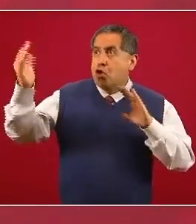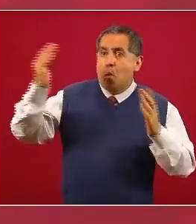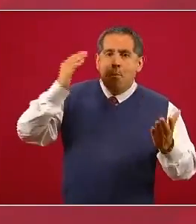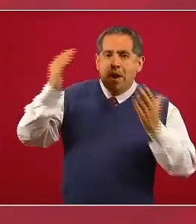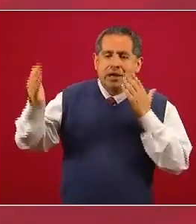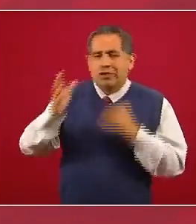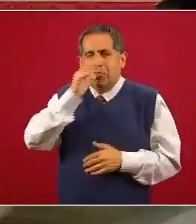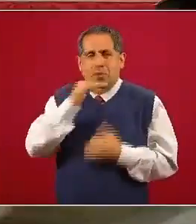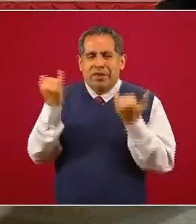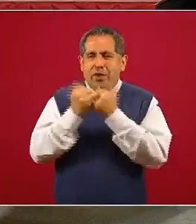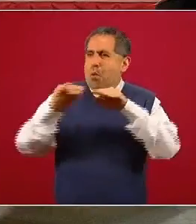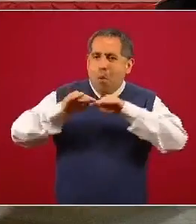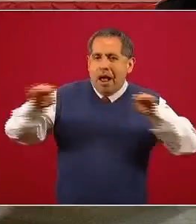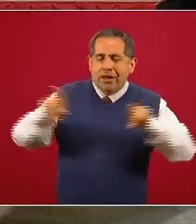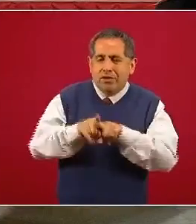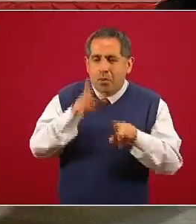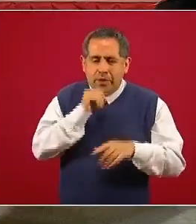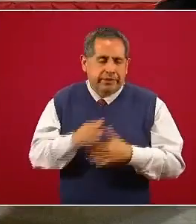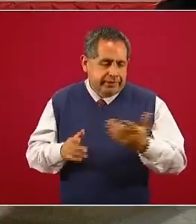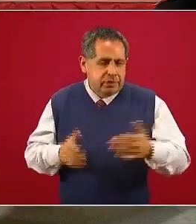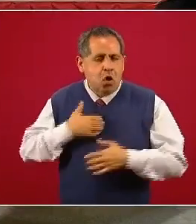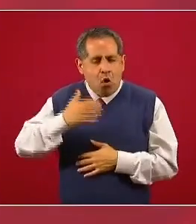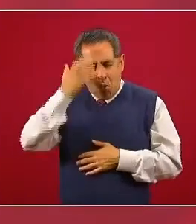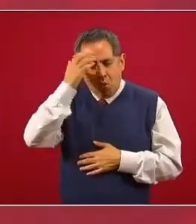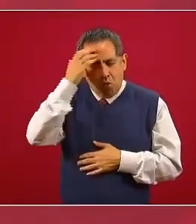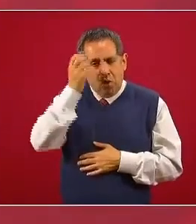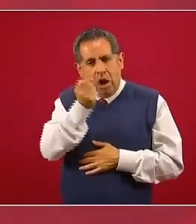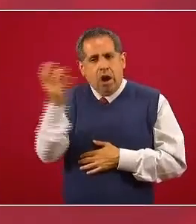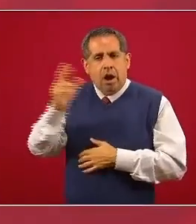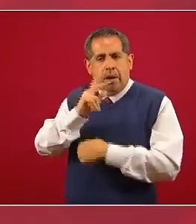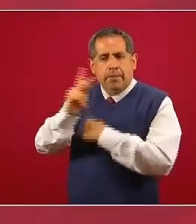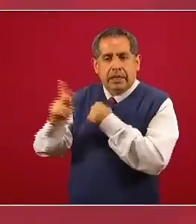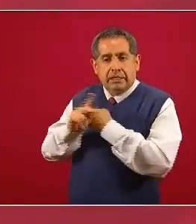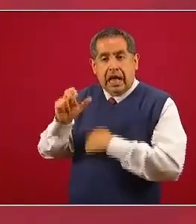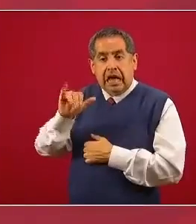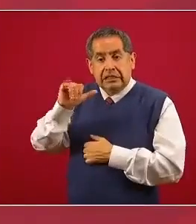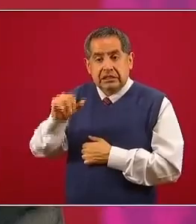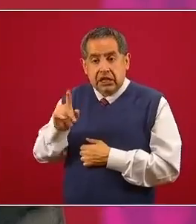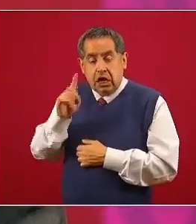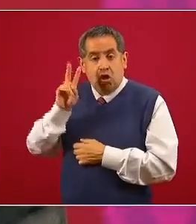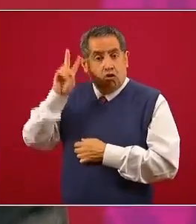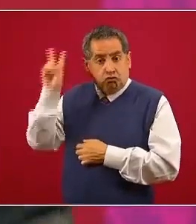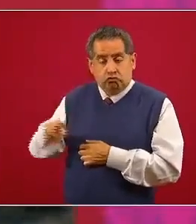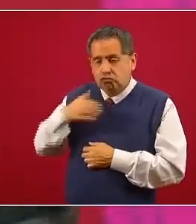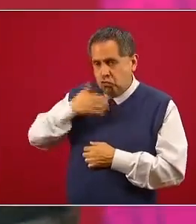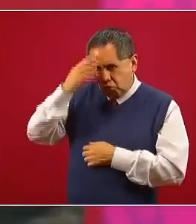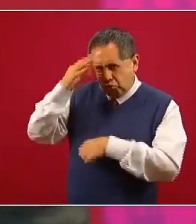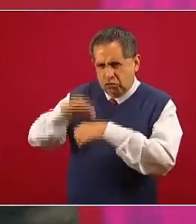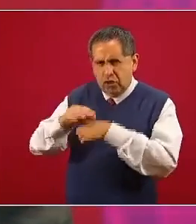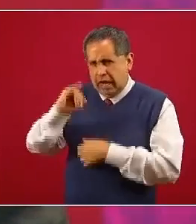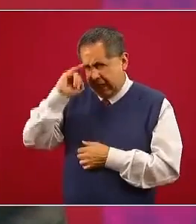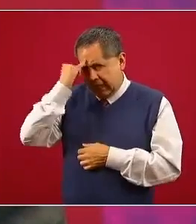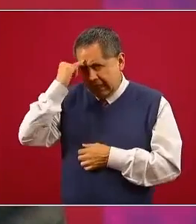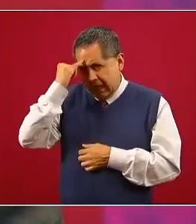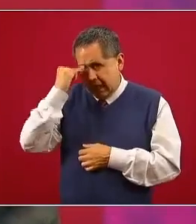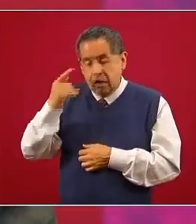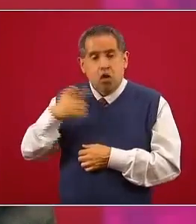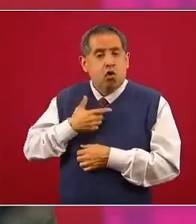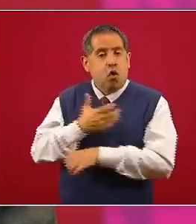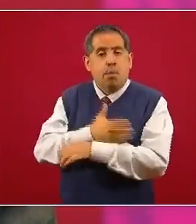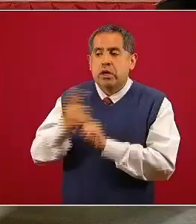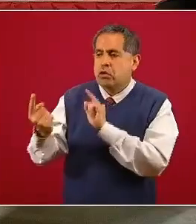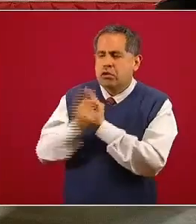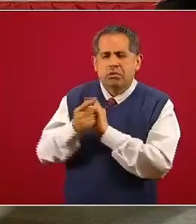hacer de manera lineal. Conozco la experiencia de algunos países de Asia, en particular de la India. Hace unas semanas un colega